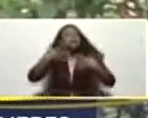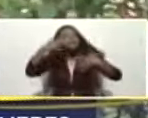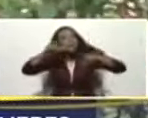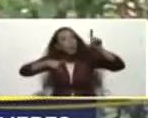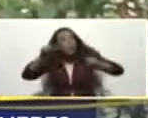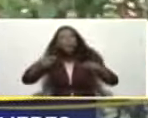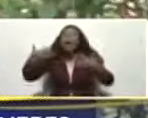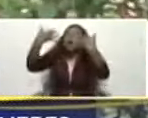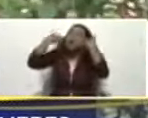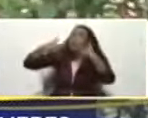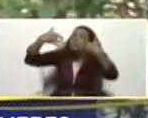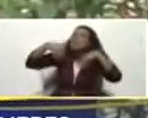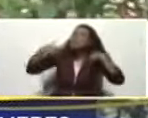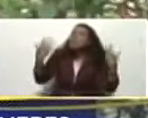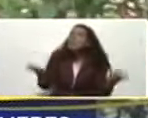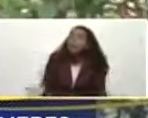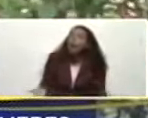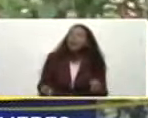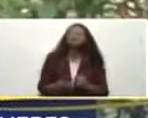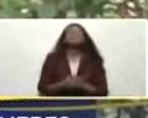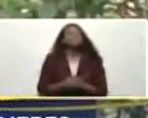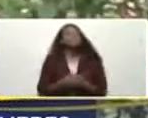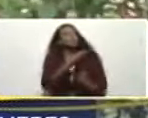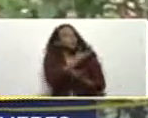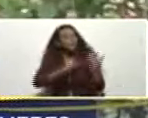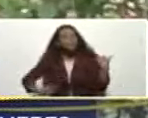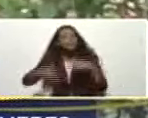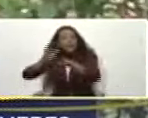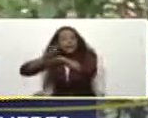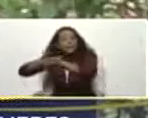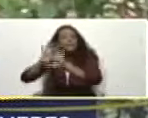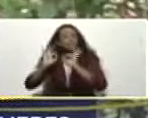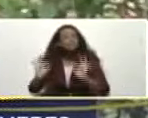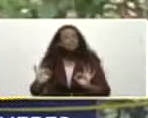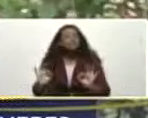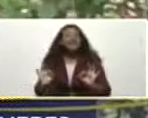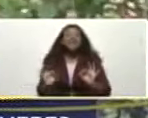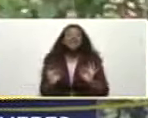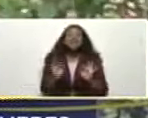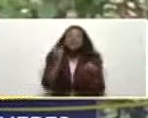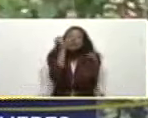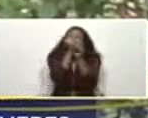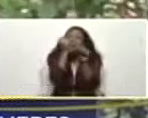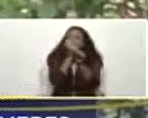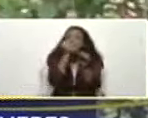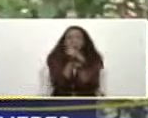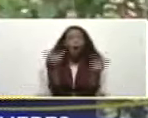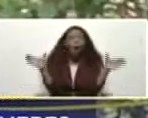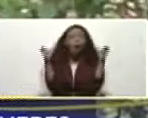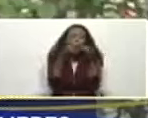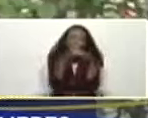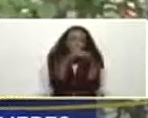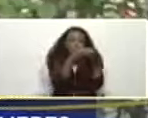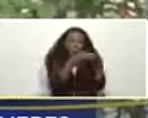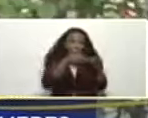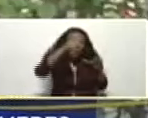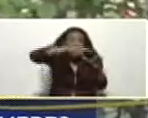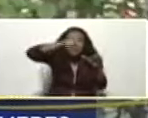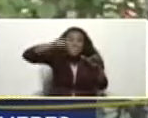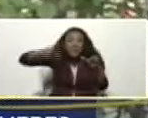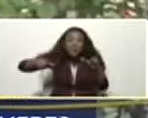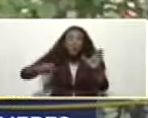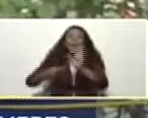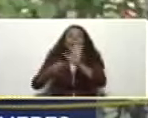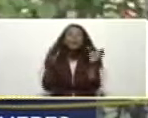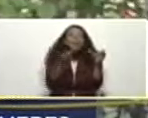sus recomendaciones. Entonces, presidente, este es un cuerpo orgánico que representa al